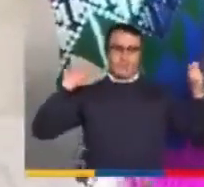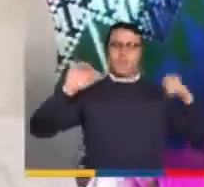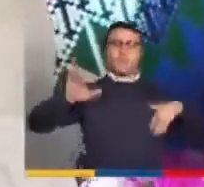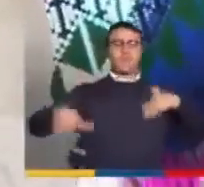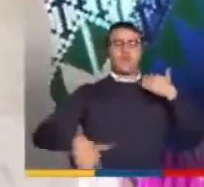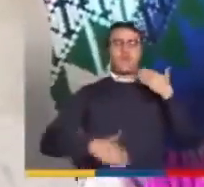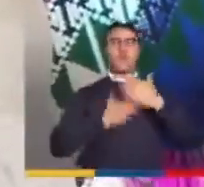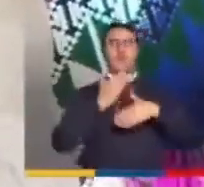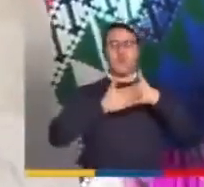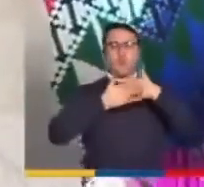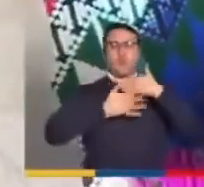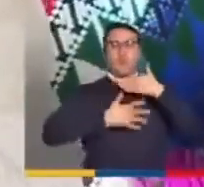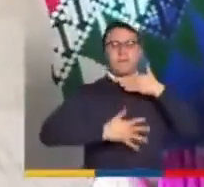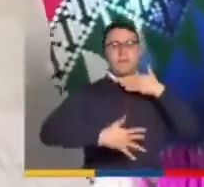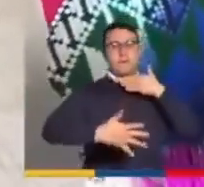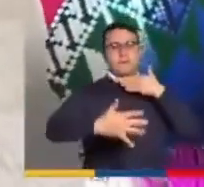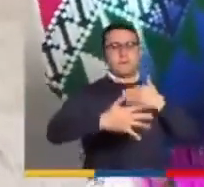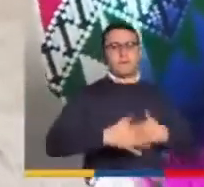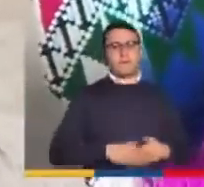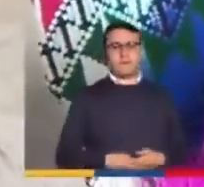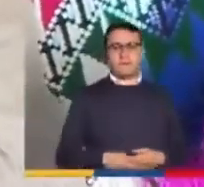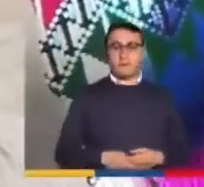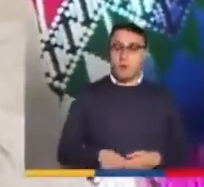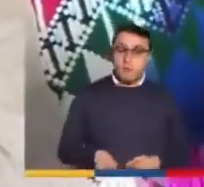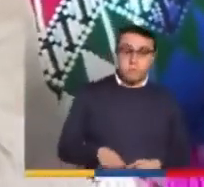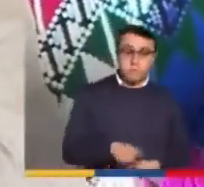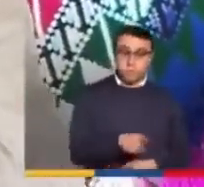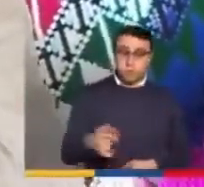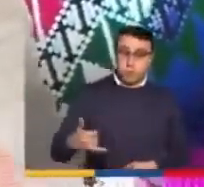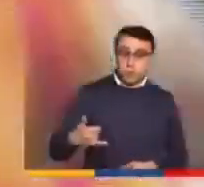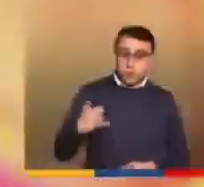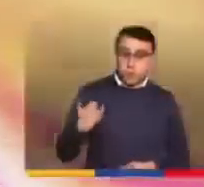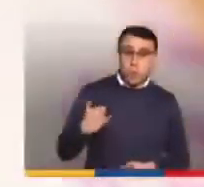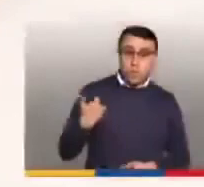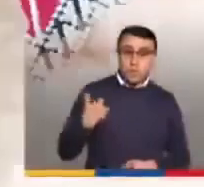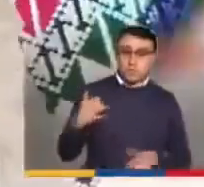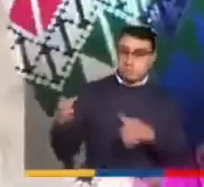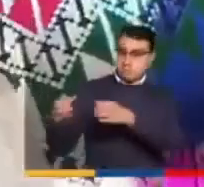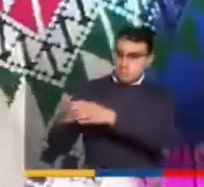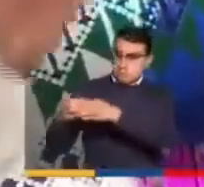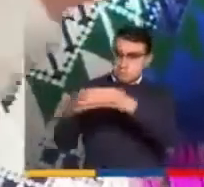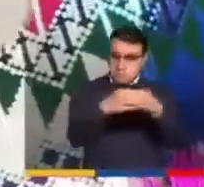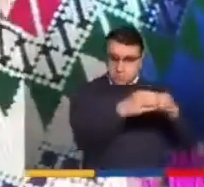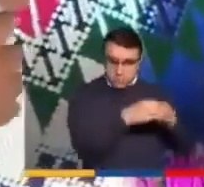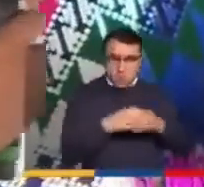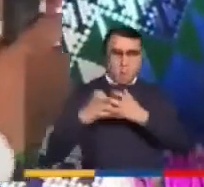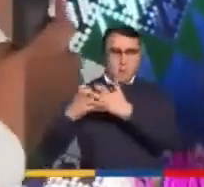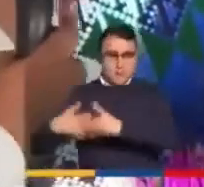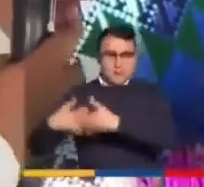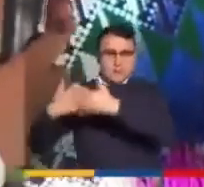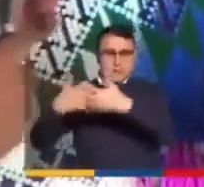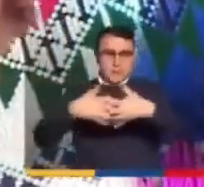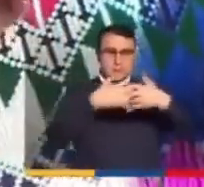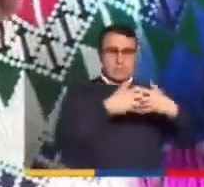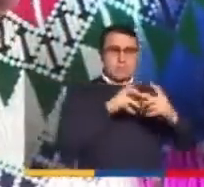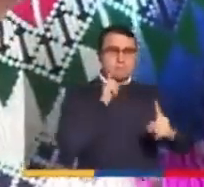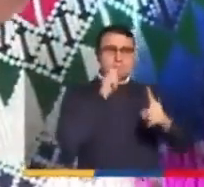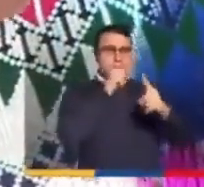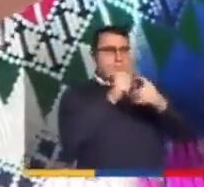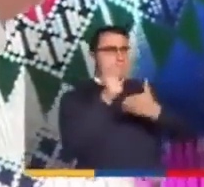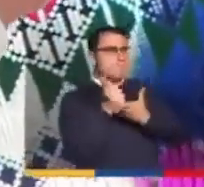¿Cuántas empresas de jóvenes wayús se pueden organizar para mantener los paneles?